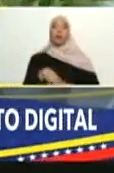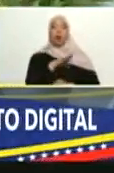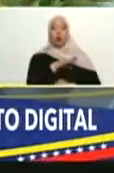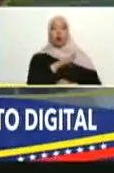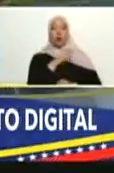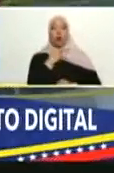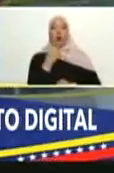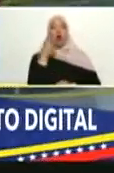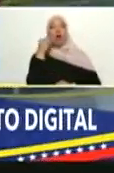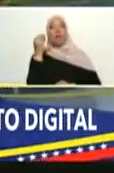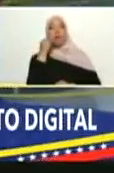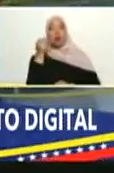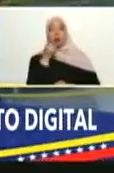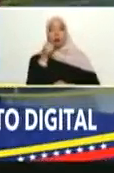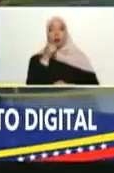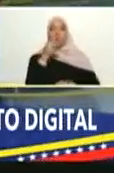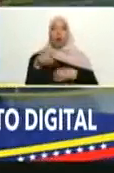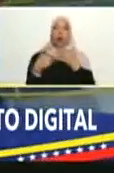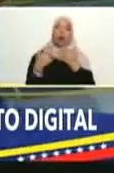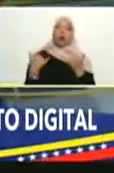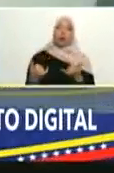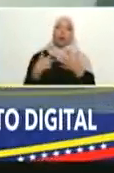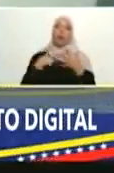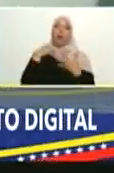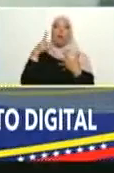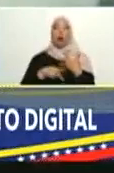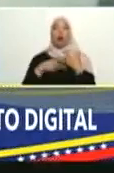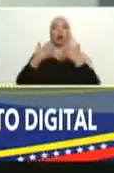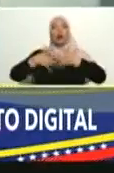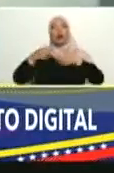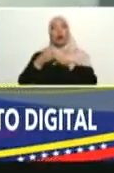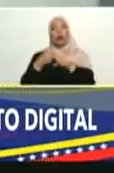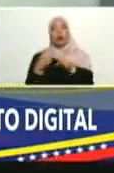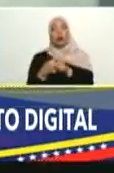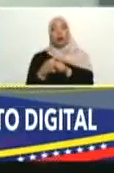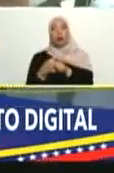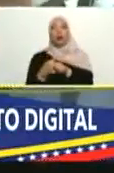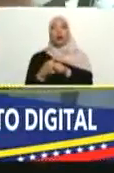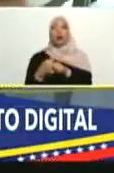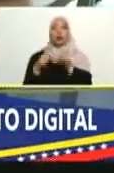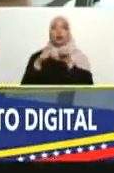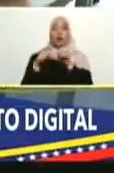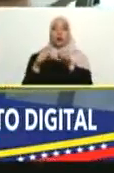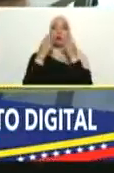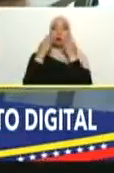esta experiencia que hemos llevado a cabo en este programa de Emprende BD, esta emprendedora Seilesca.